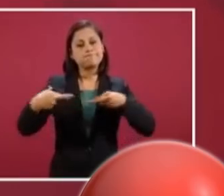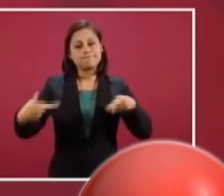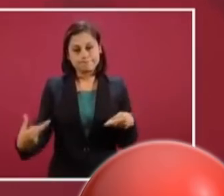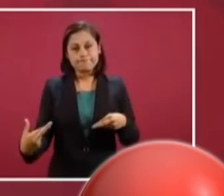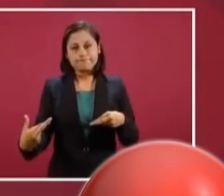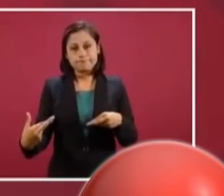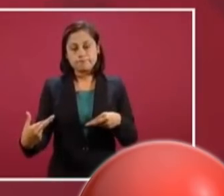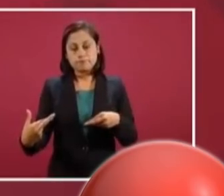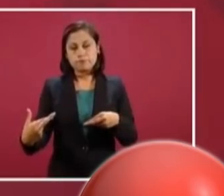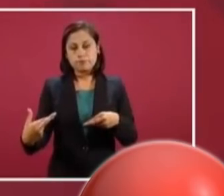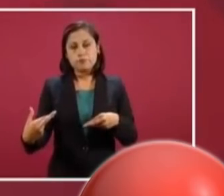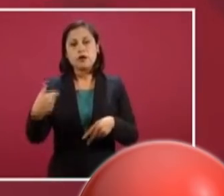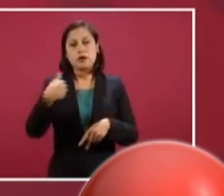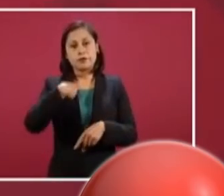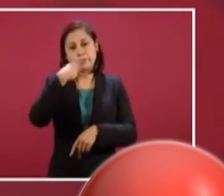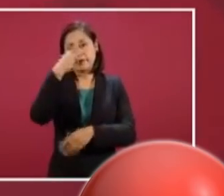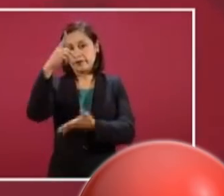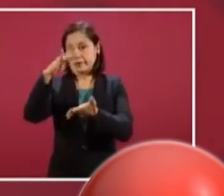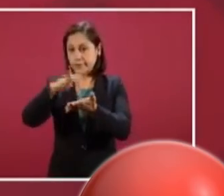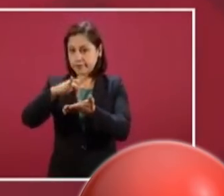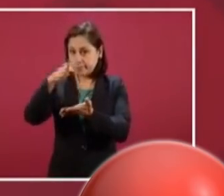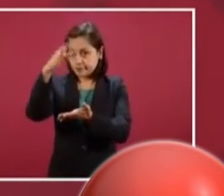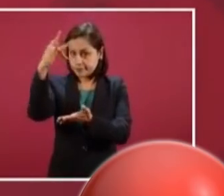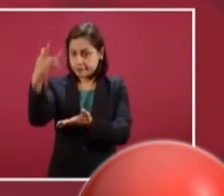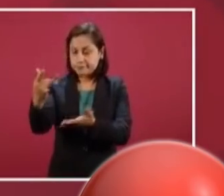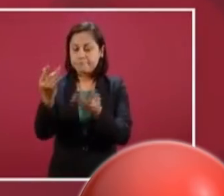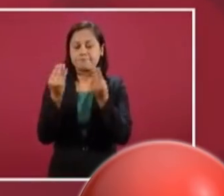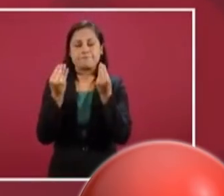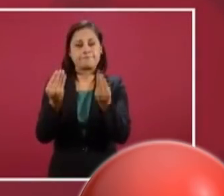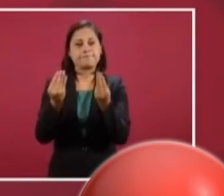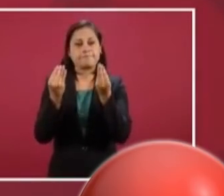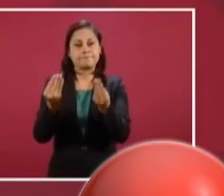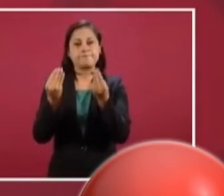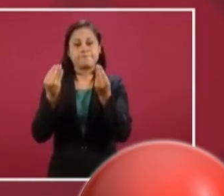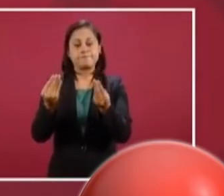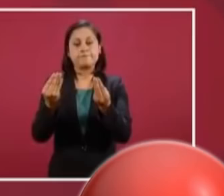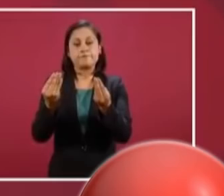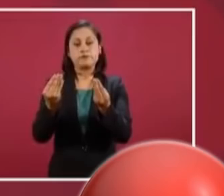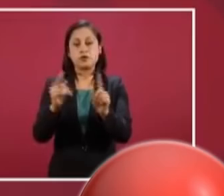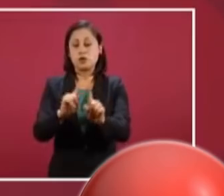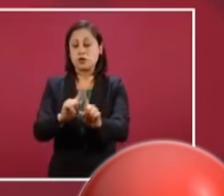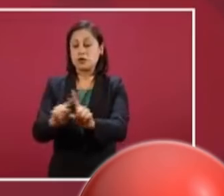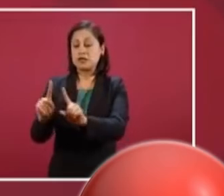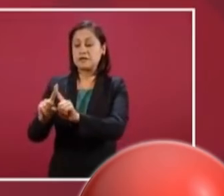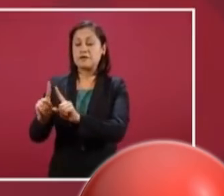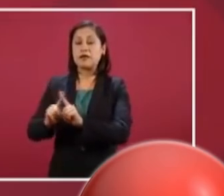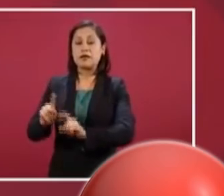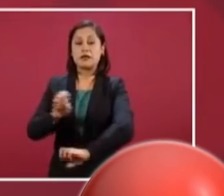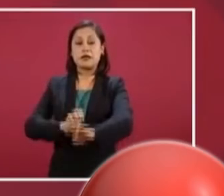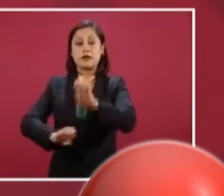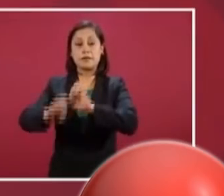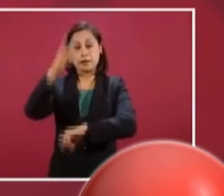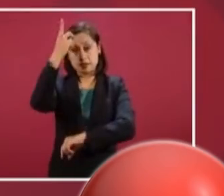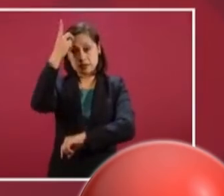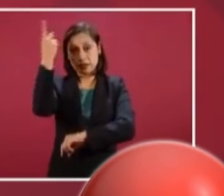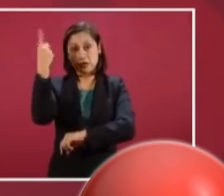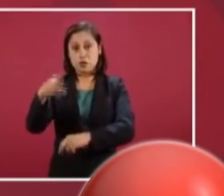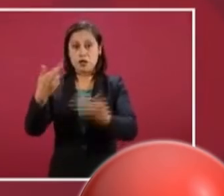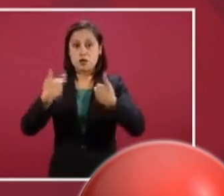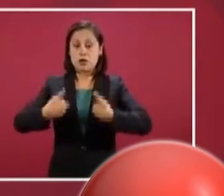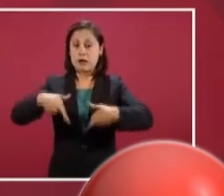mucho el que los representantes de los empresarios de México